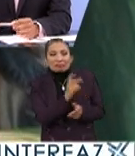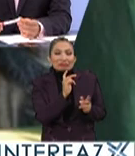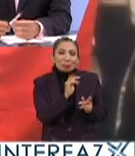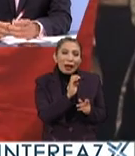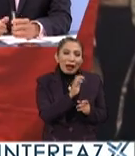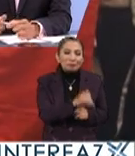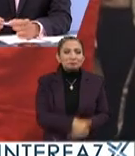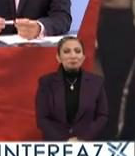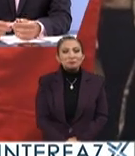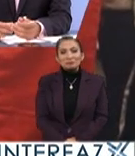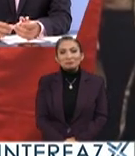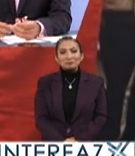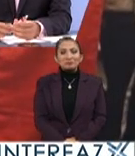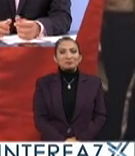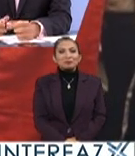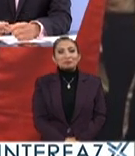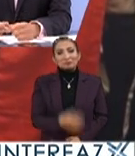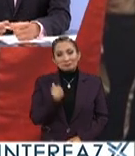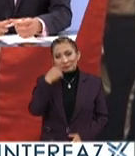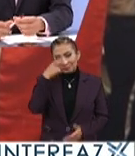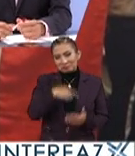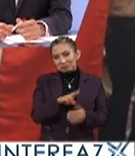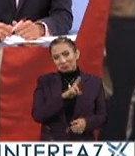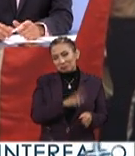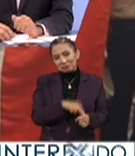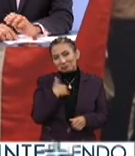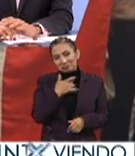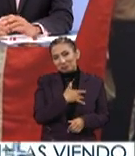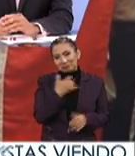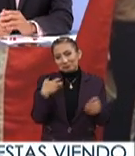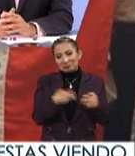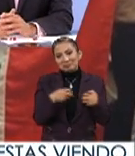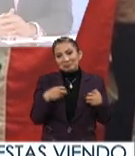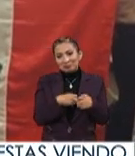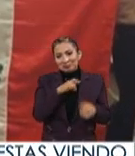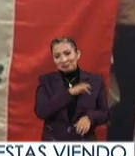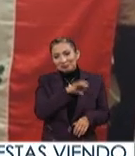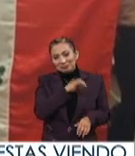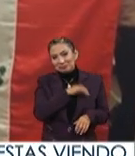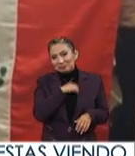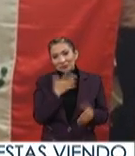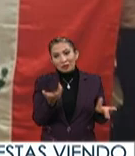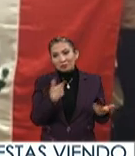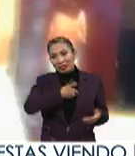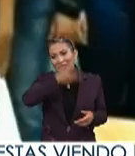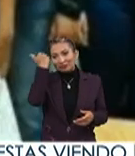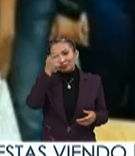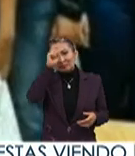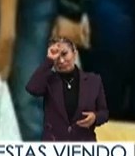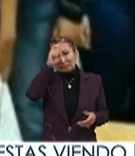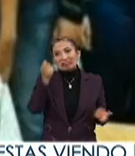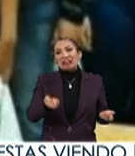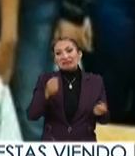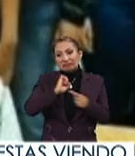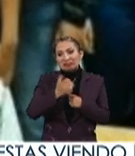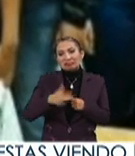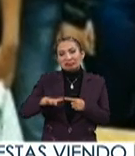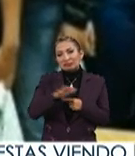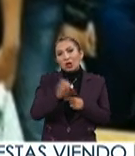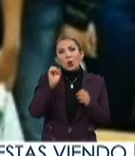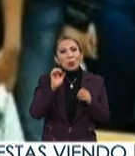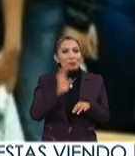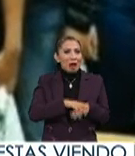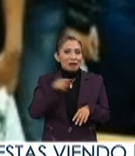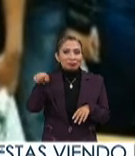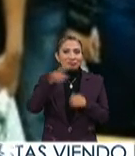tuya? Pues yo creo que es muy normal sentir como ese nerviosismo, ese miedo de no saber cómo qué situación es, y